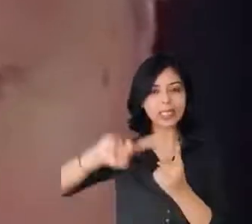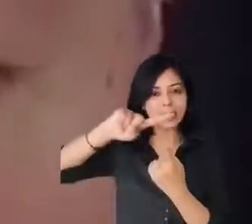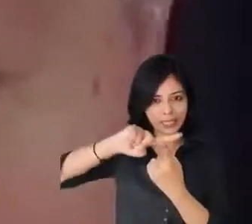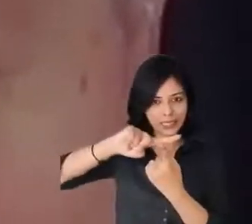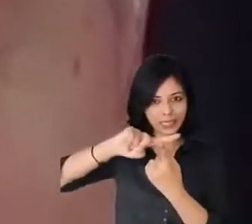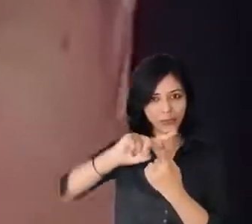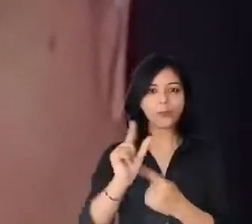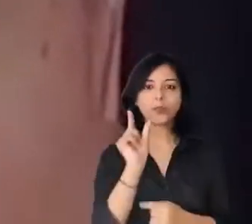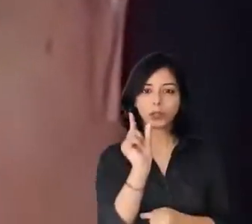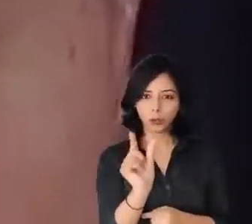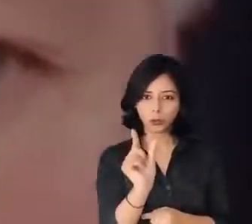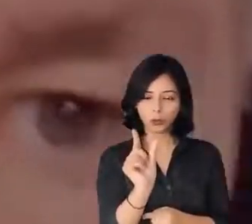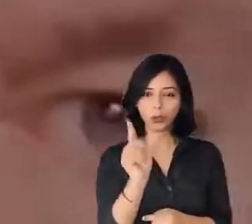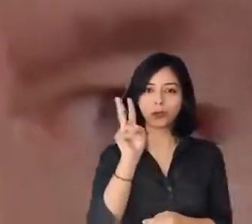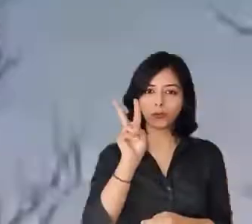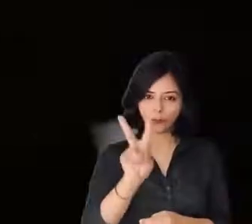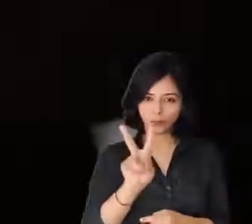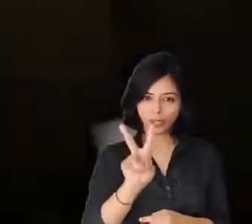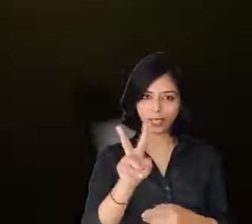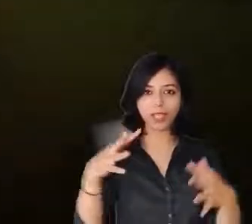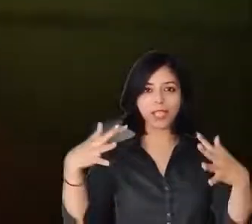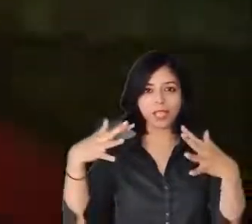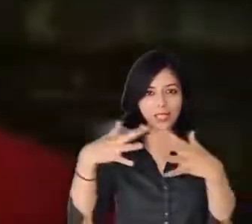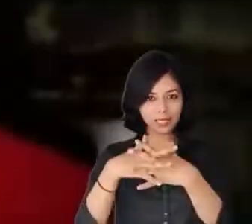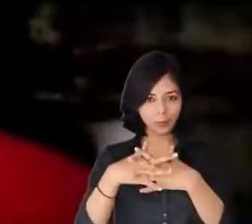Cualquier lugar en el que pudiera estar su ropa.